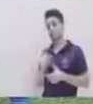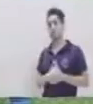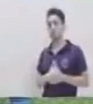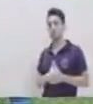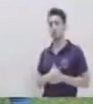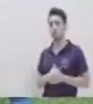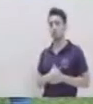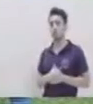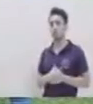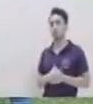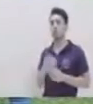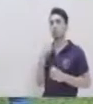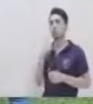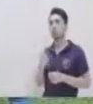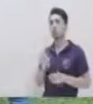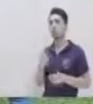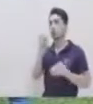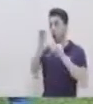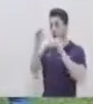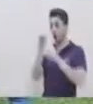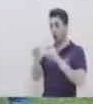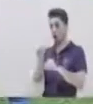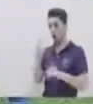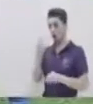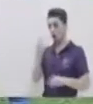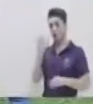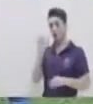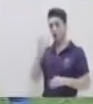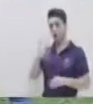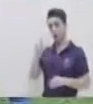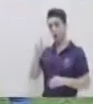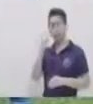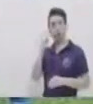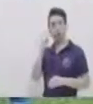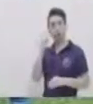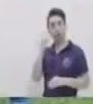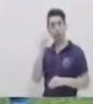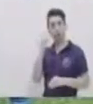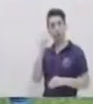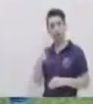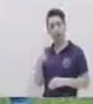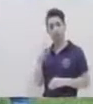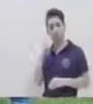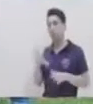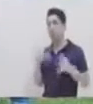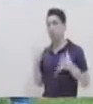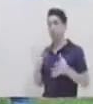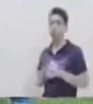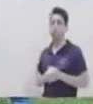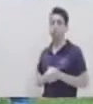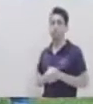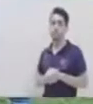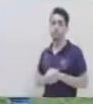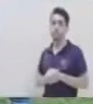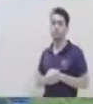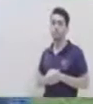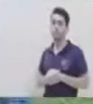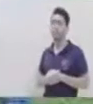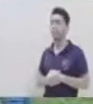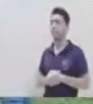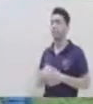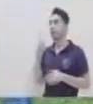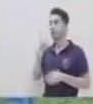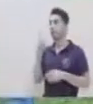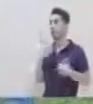aquí, el habemos es una conjugación arcaica, es decir, se utilizaba antes, que fue sustituida por hemos. Claro. Y